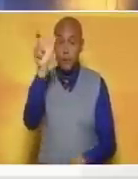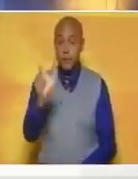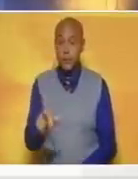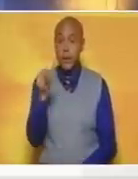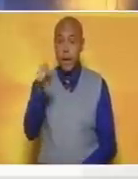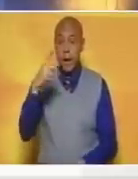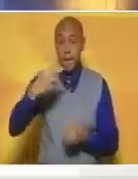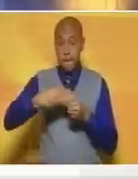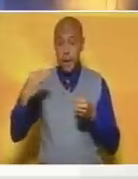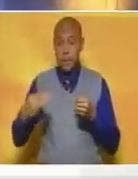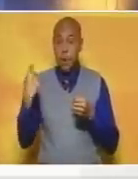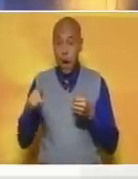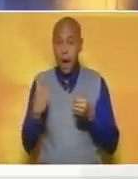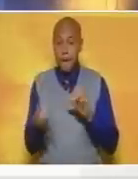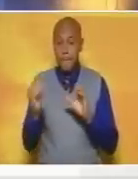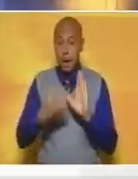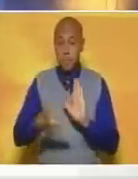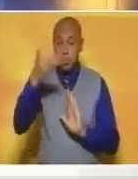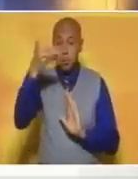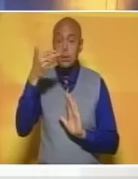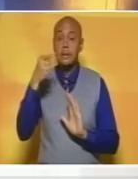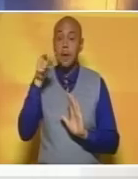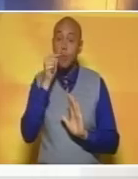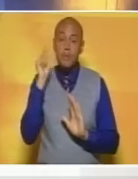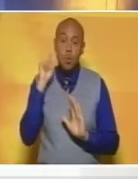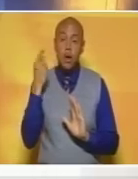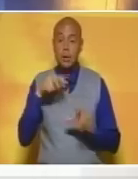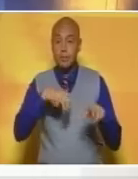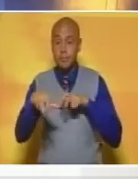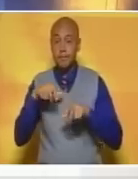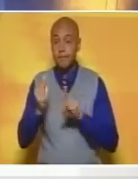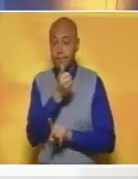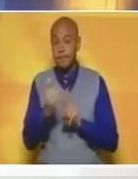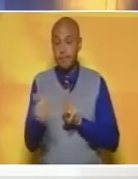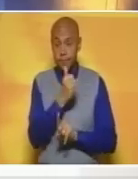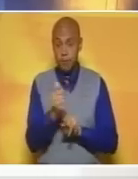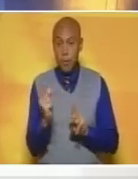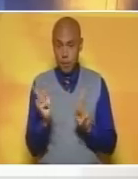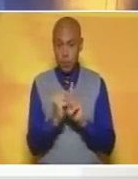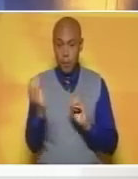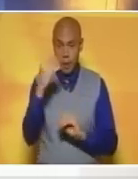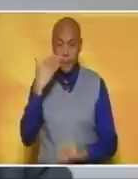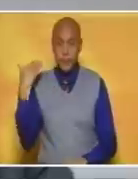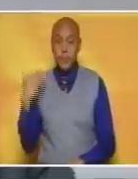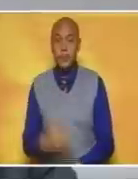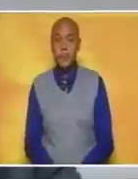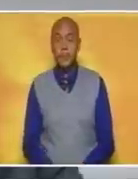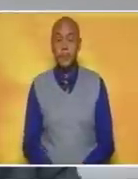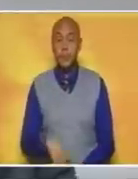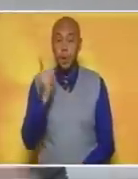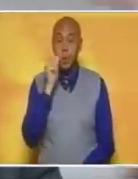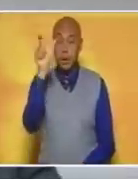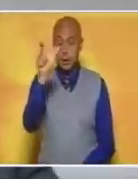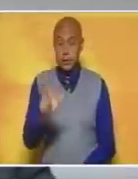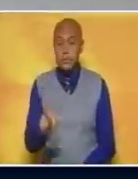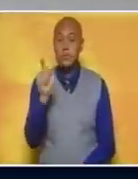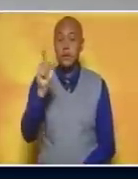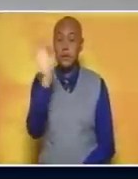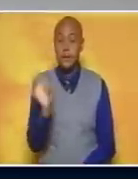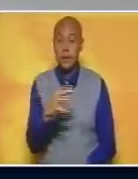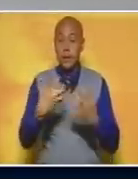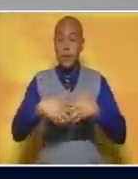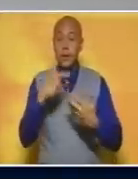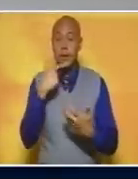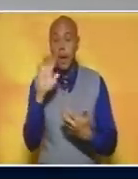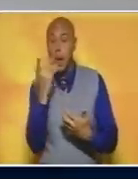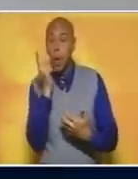el petro ha incrementado la inflación y debilitado a los comerciantes. Randolfo Blanco nos amplía. El representante del sector empresarial